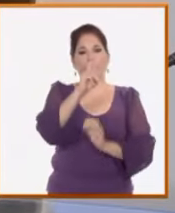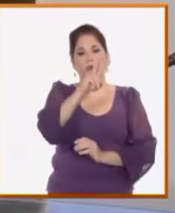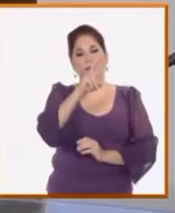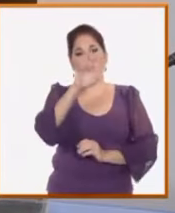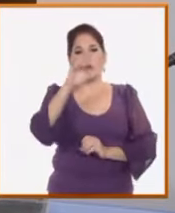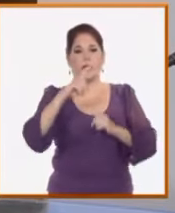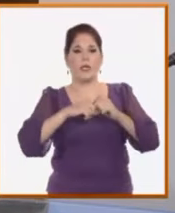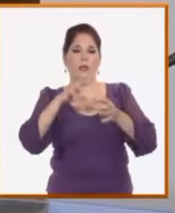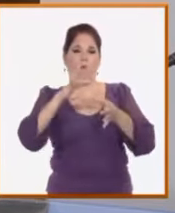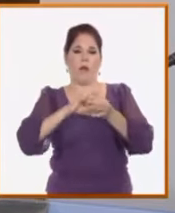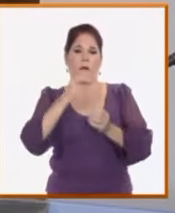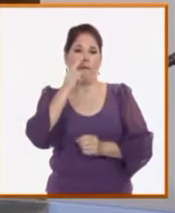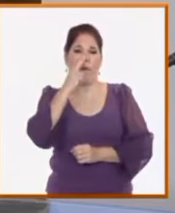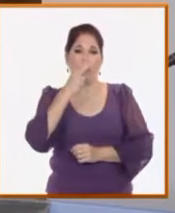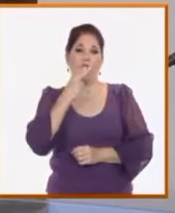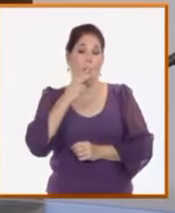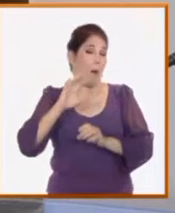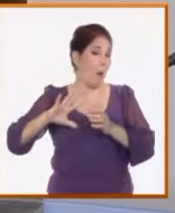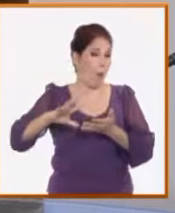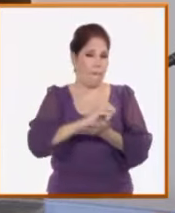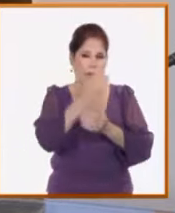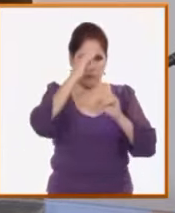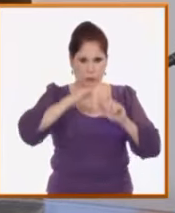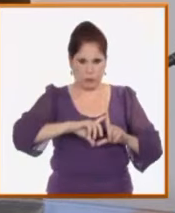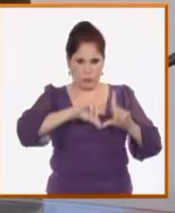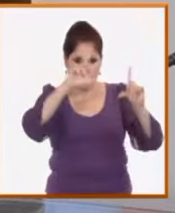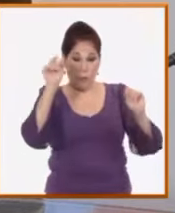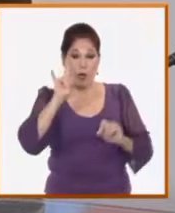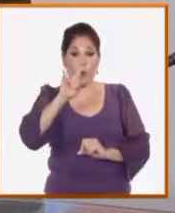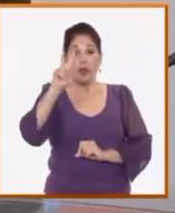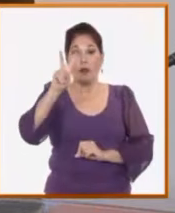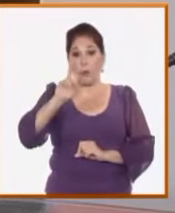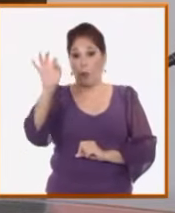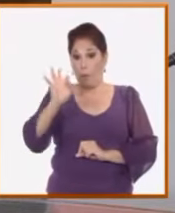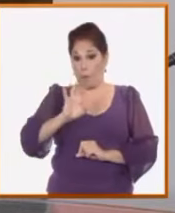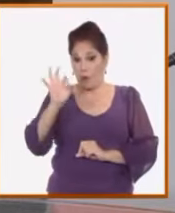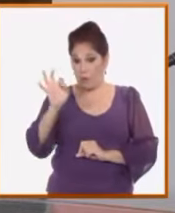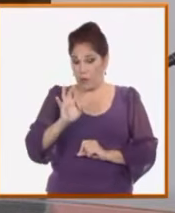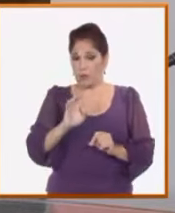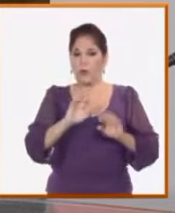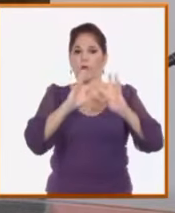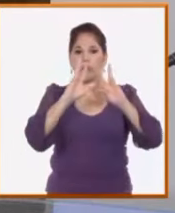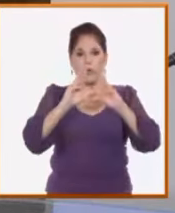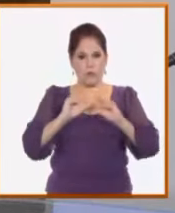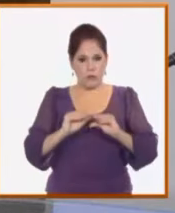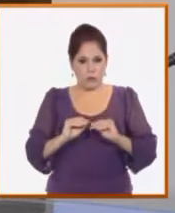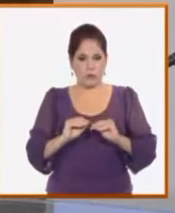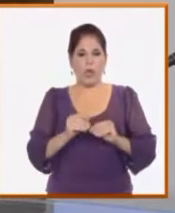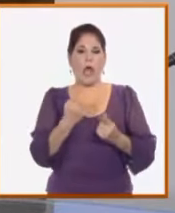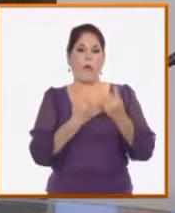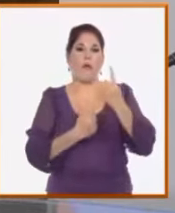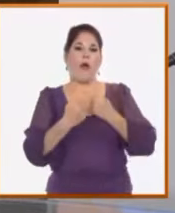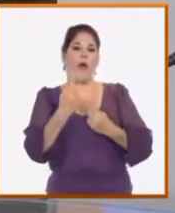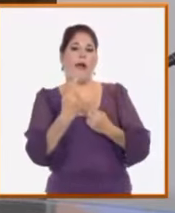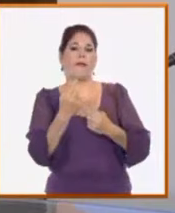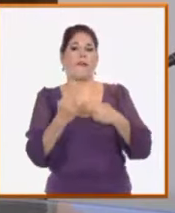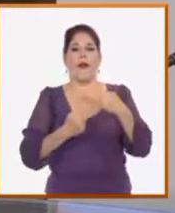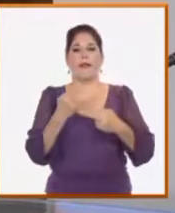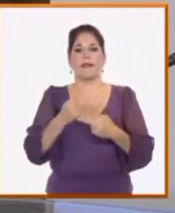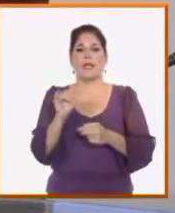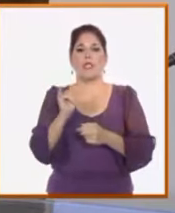kg de droga en todo el país significar que 9% es como resultado operaciones no dirigidas a Cuba que son los